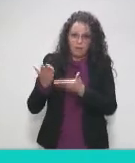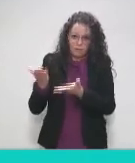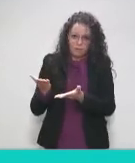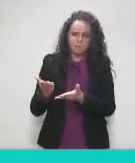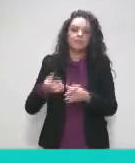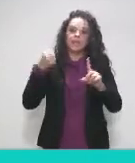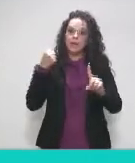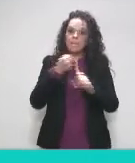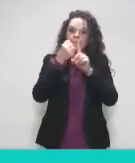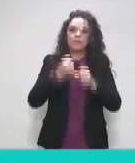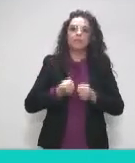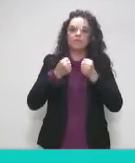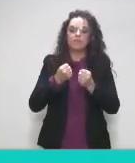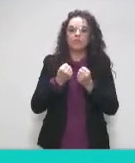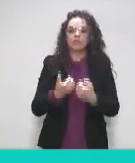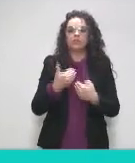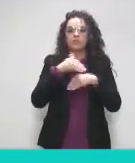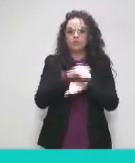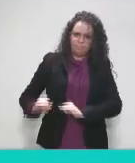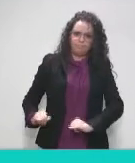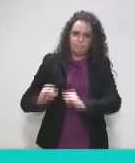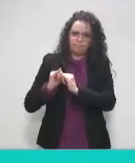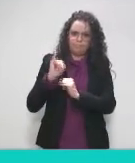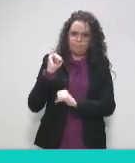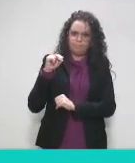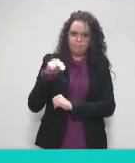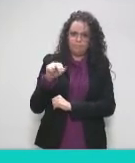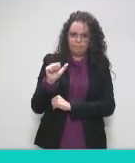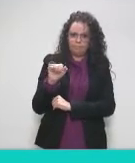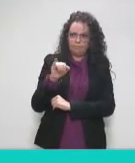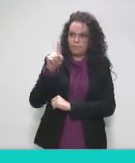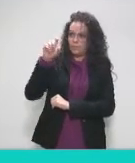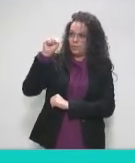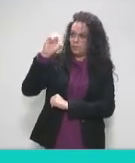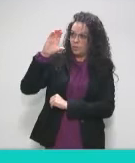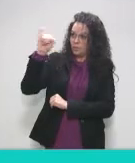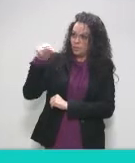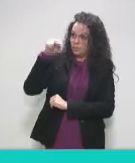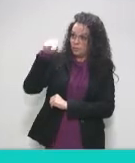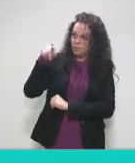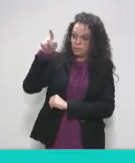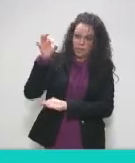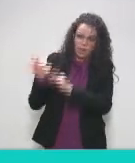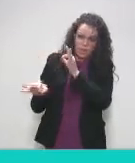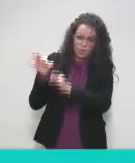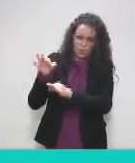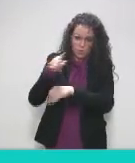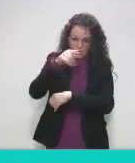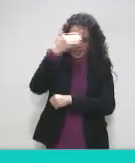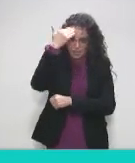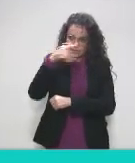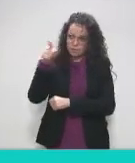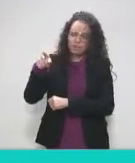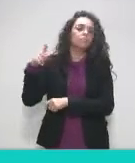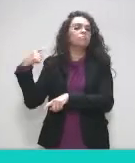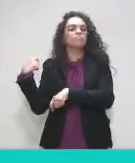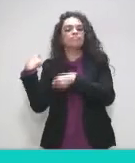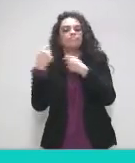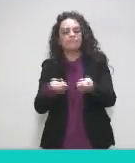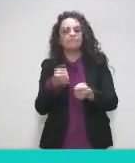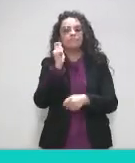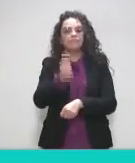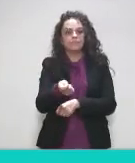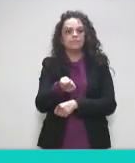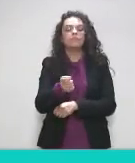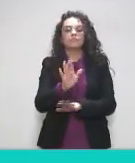medio ambiente y los recursos naturales de la nación la suprema corte de justicia de la nación como ustedes saben otorgó la suspensión